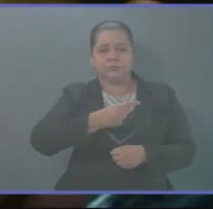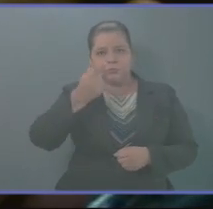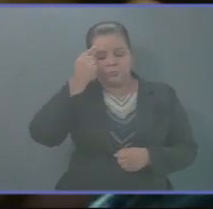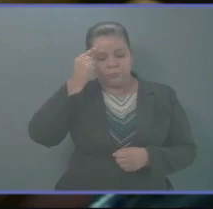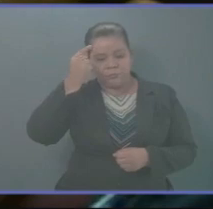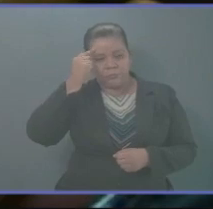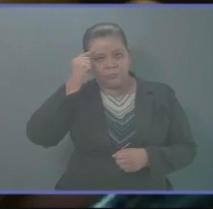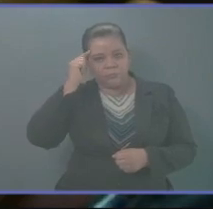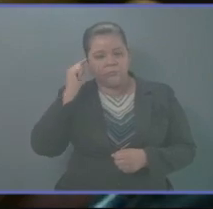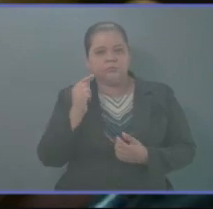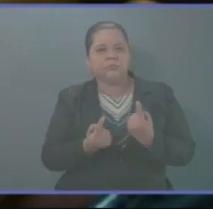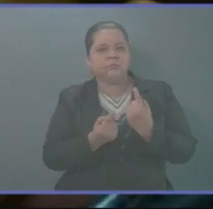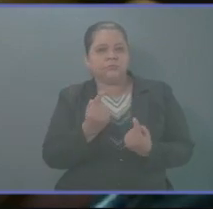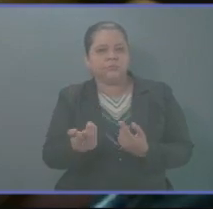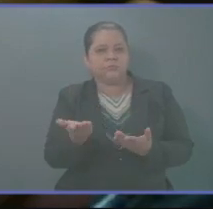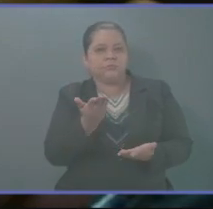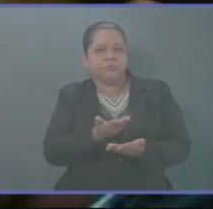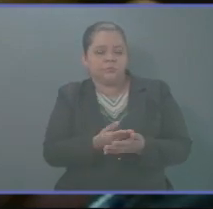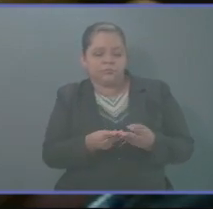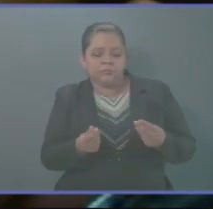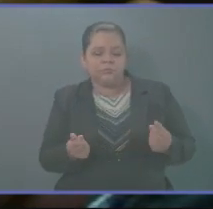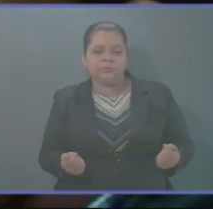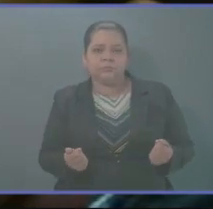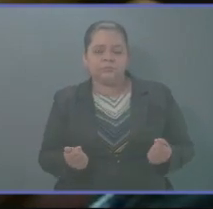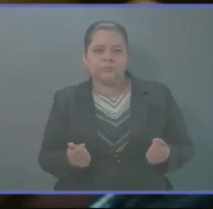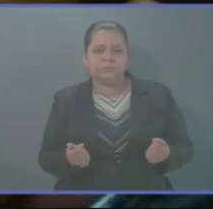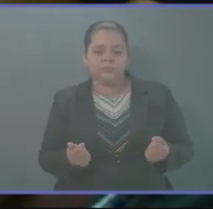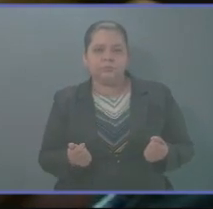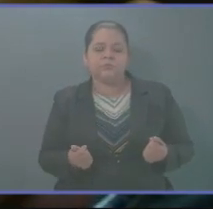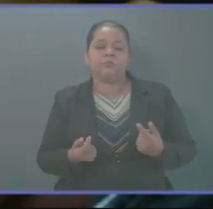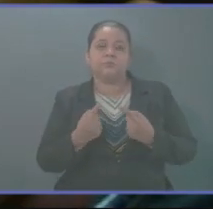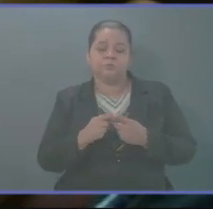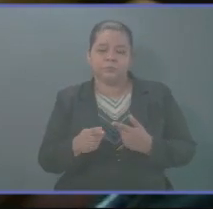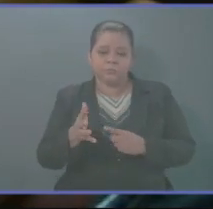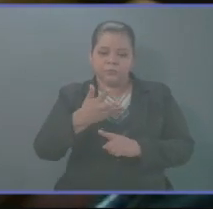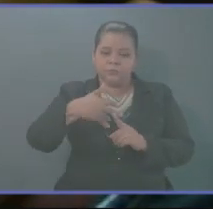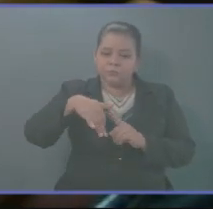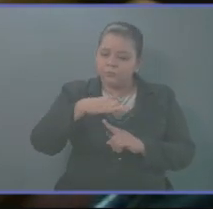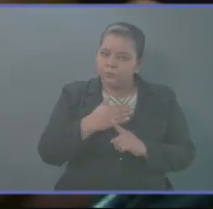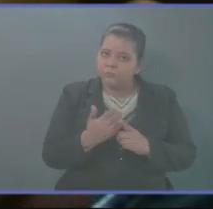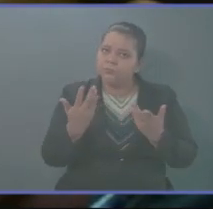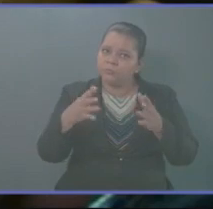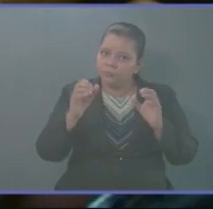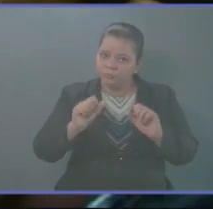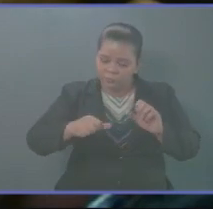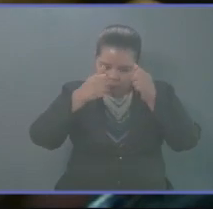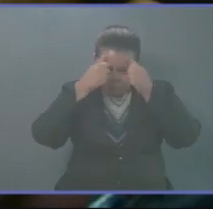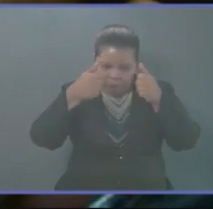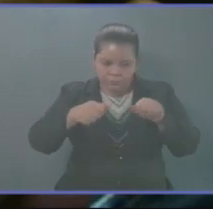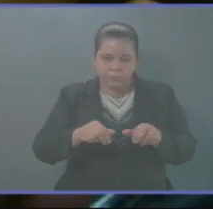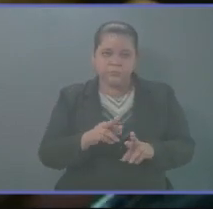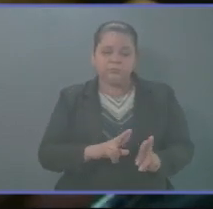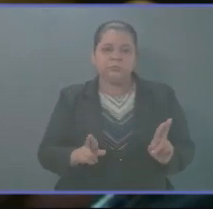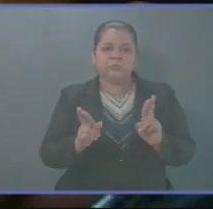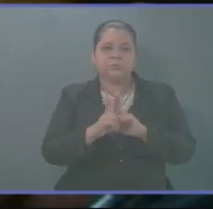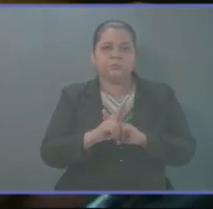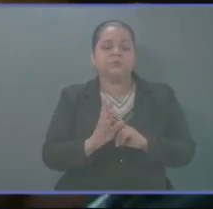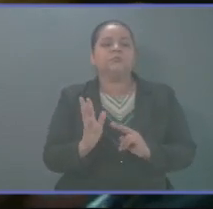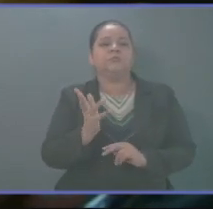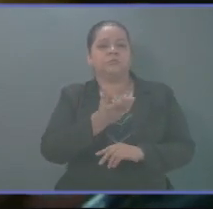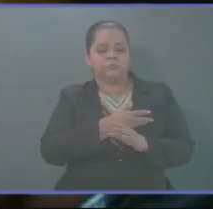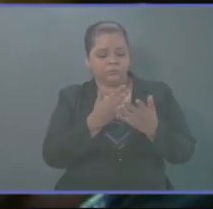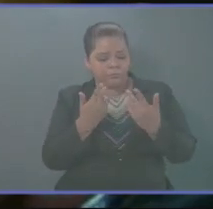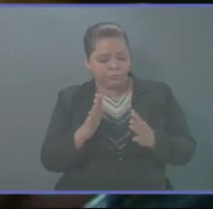qué alternativas, en qué digamos condiciones se pueden aprobar algunas reformas. Nosotros tenemos